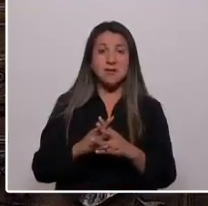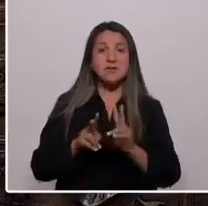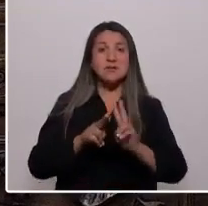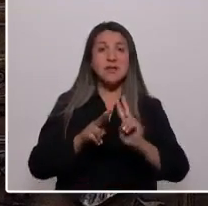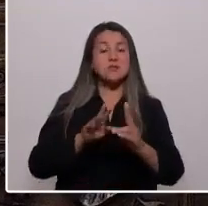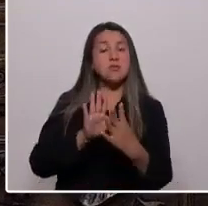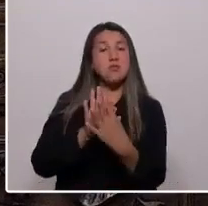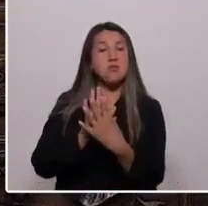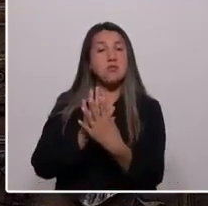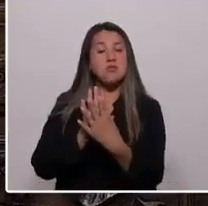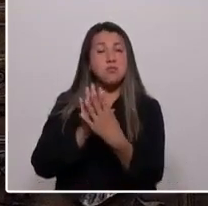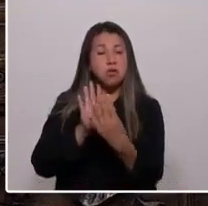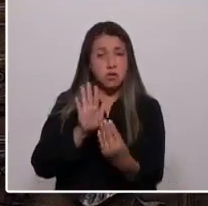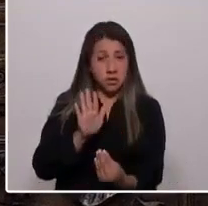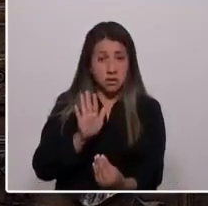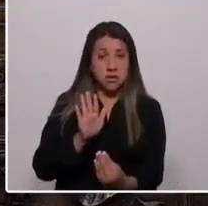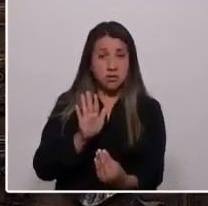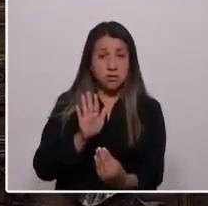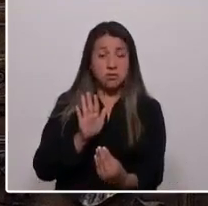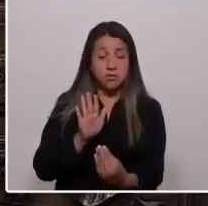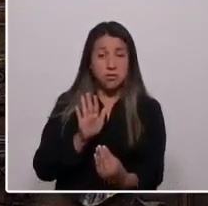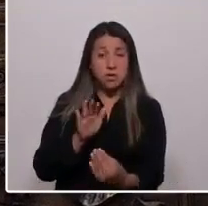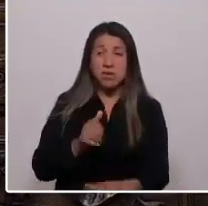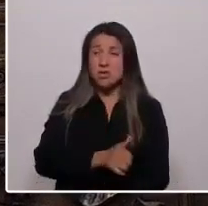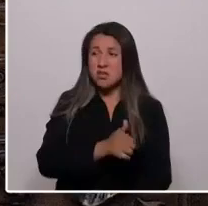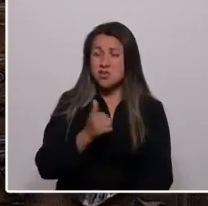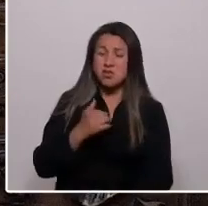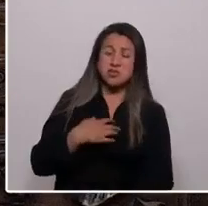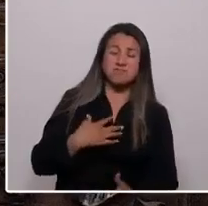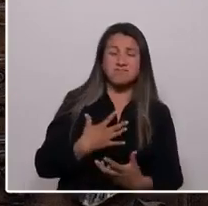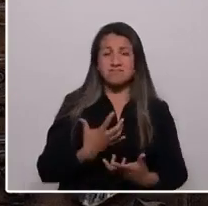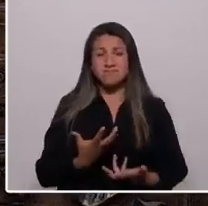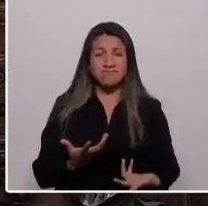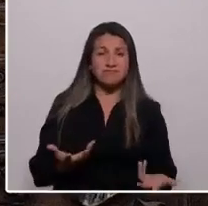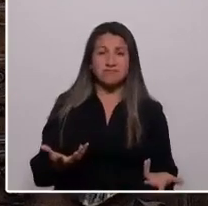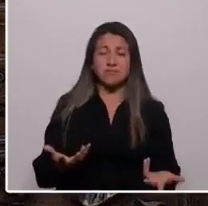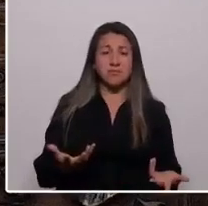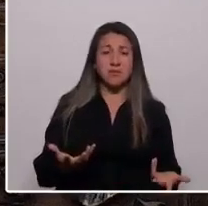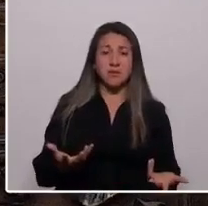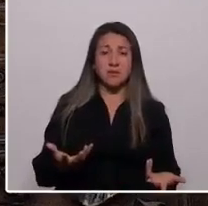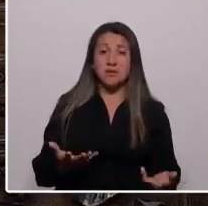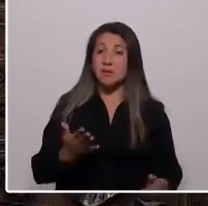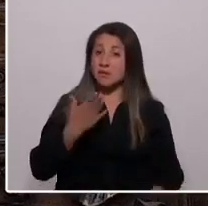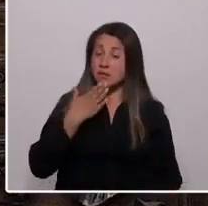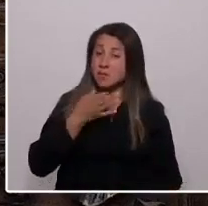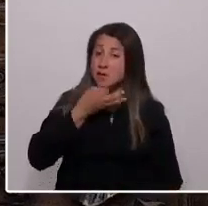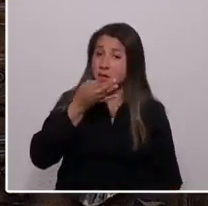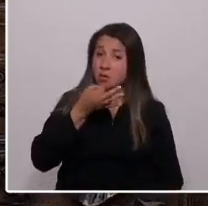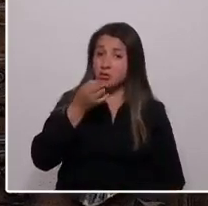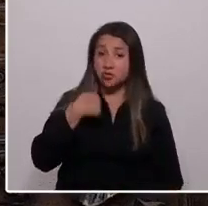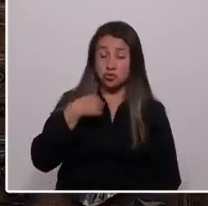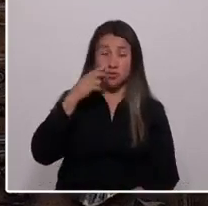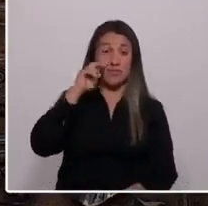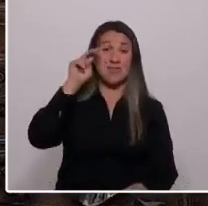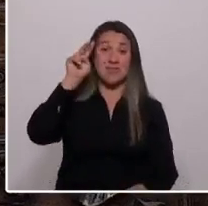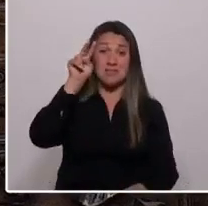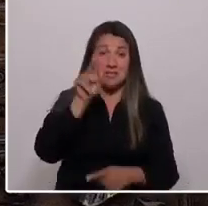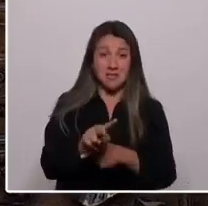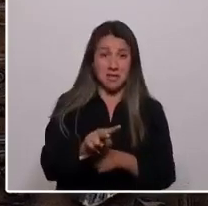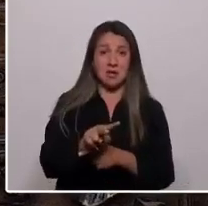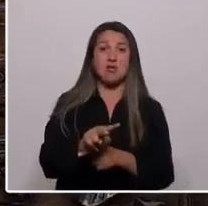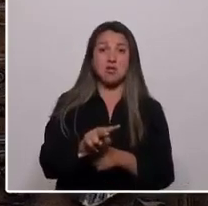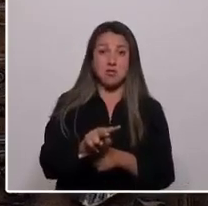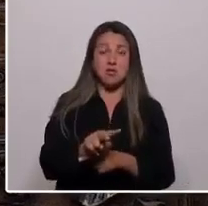modelo qué a todos nos tiene afligido pero también les cuento que fui testigo de como